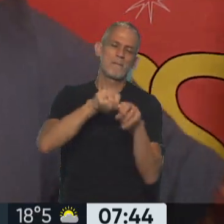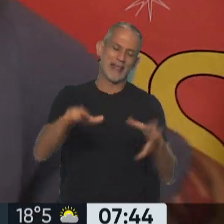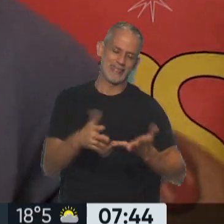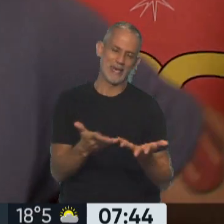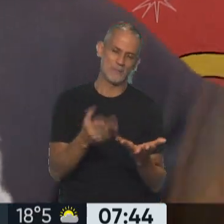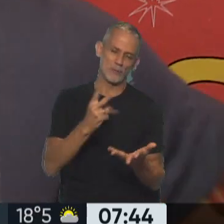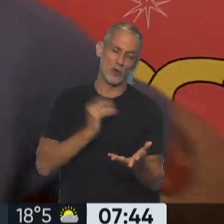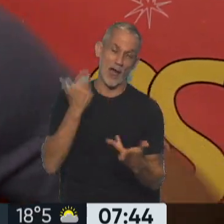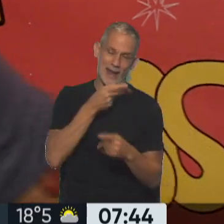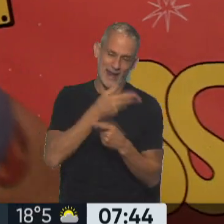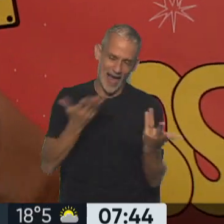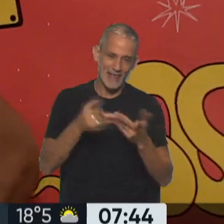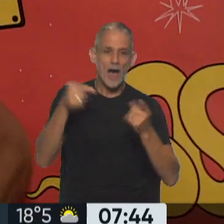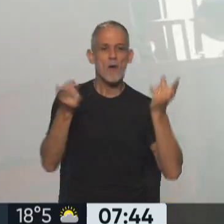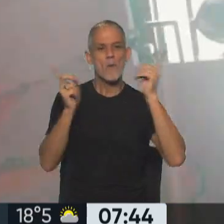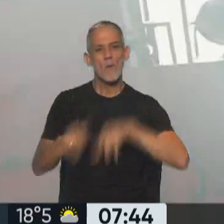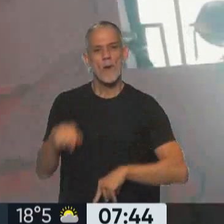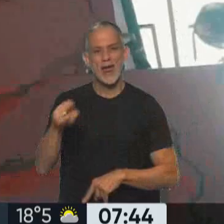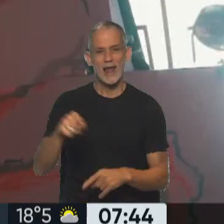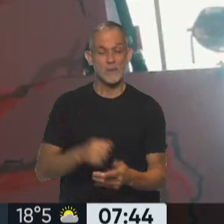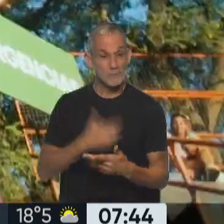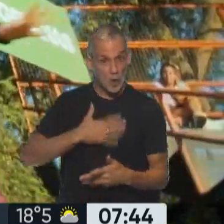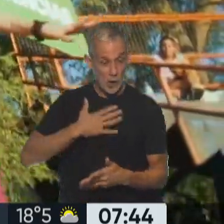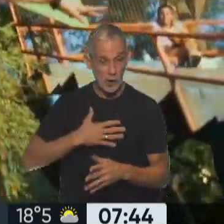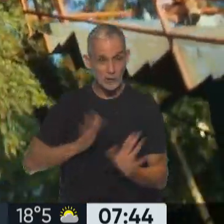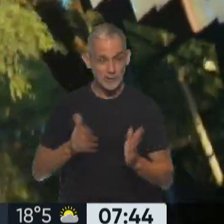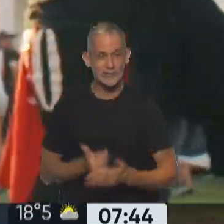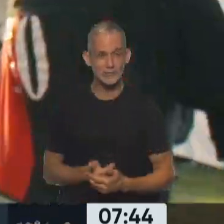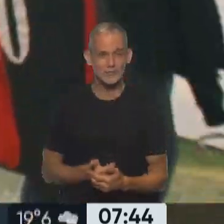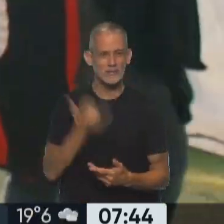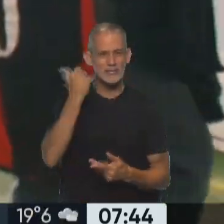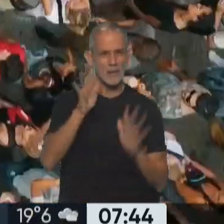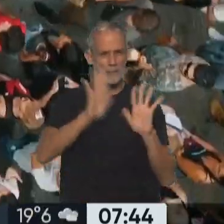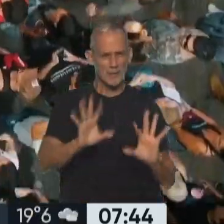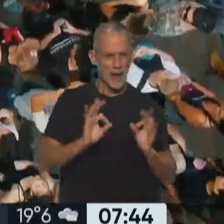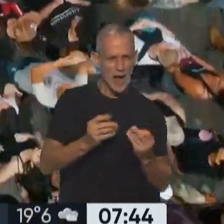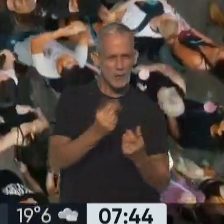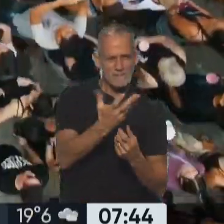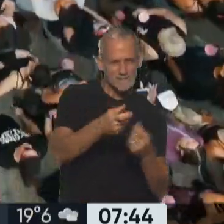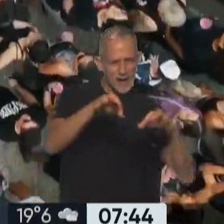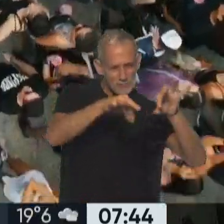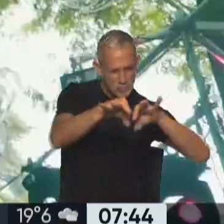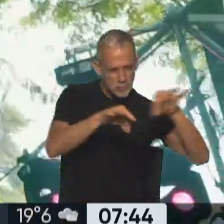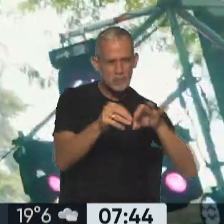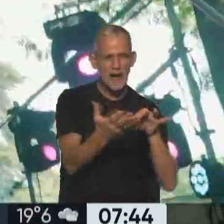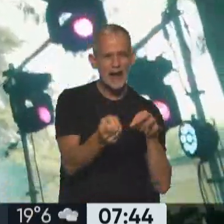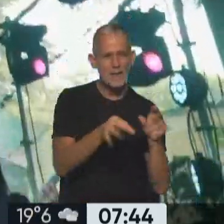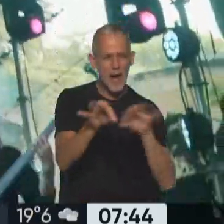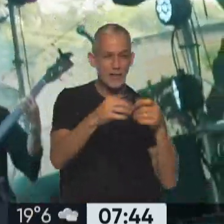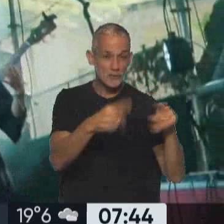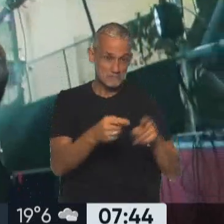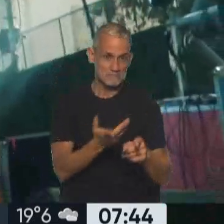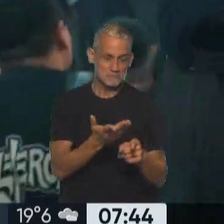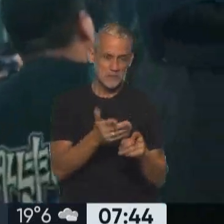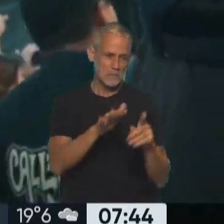hace un par de años que no están, pero muy contentos, ya nos estamos preparando, estamos grabando, viste, terminando de grabar, así que va